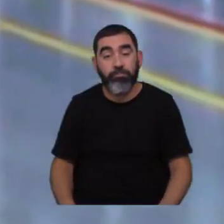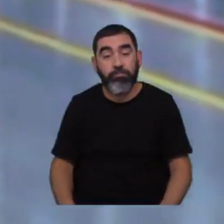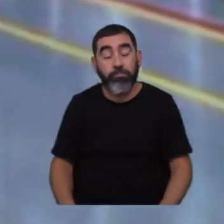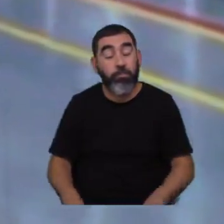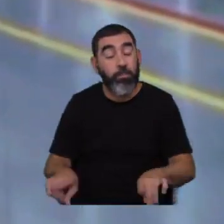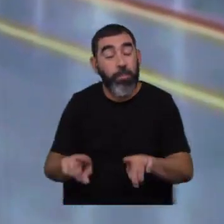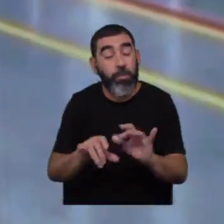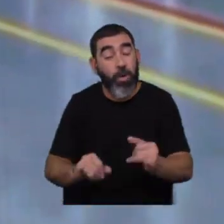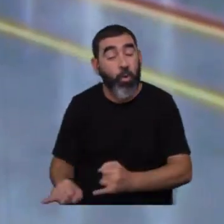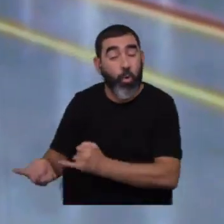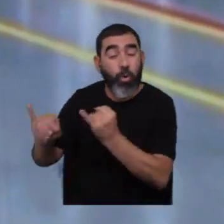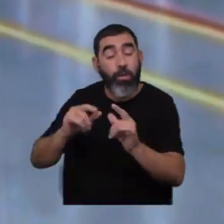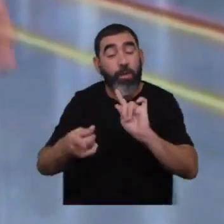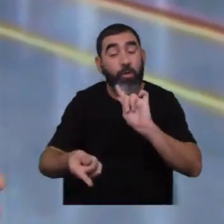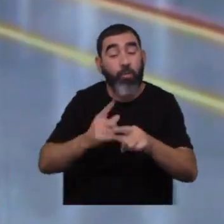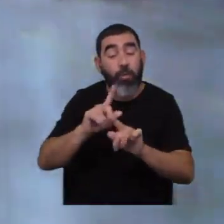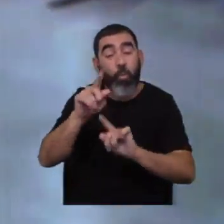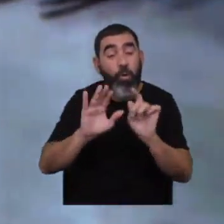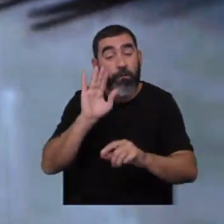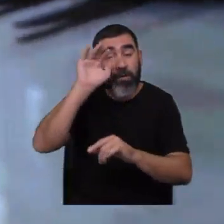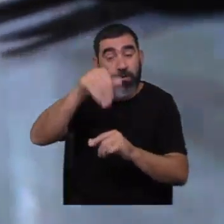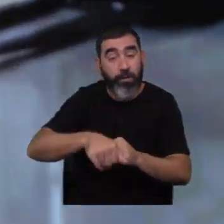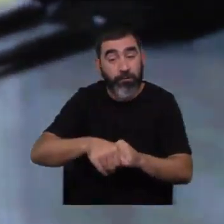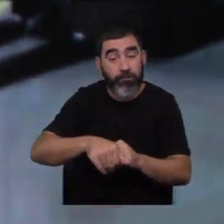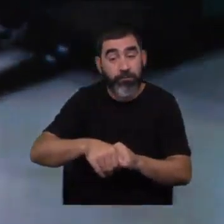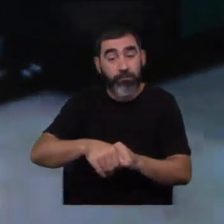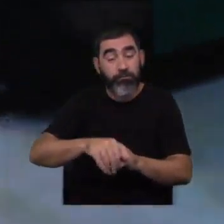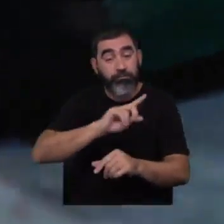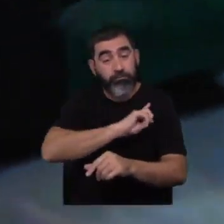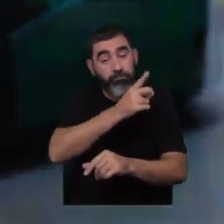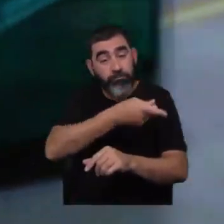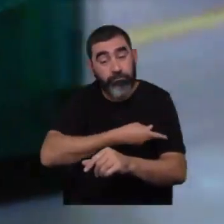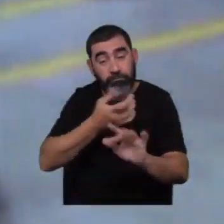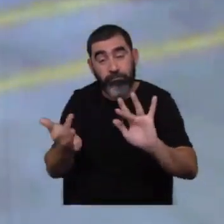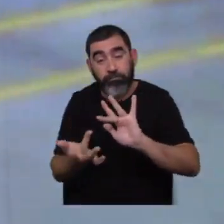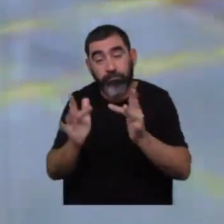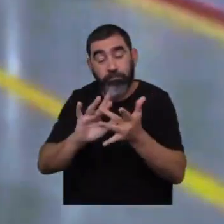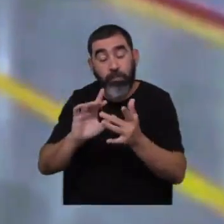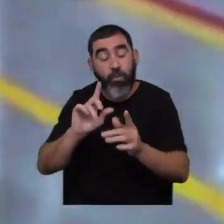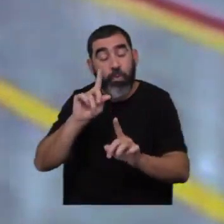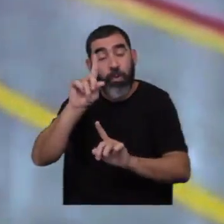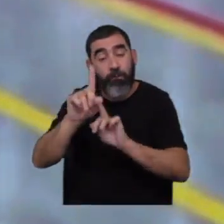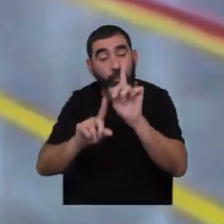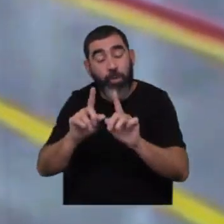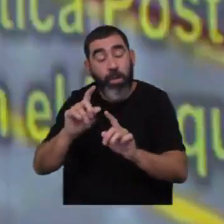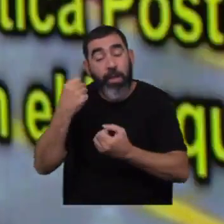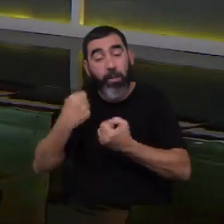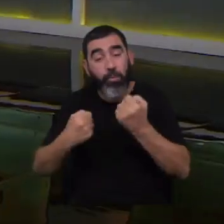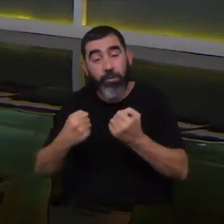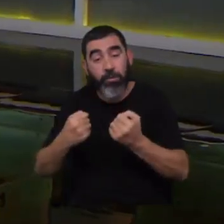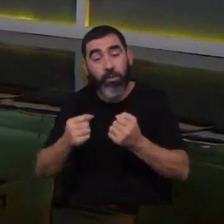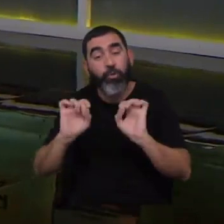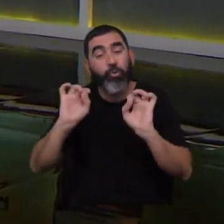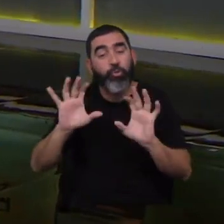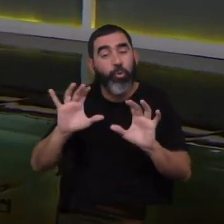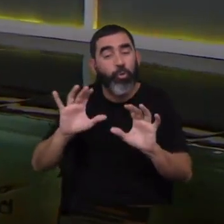misma jornada hubo un convenio con la propia UDELAR, ya Marco, para fortalecer la vinculación academia-industria. ¿Es un saludo a la bandera, Guillermo,